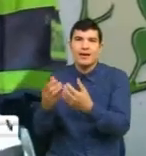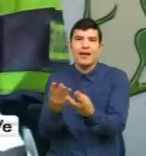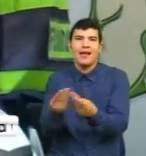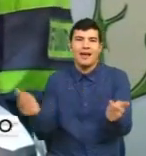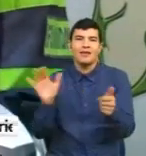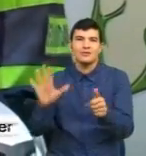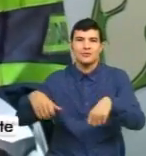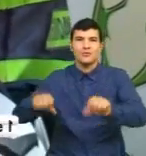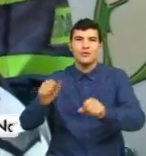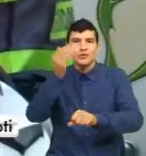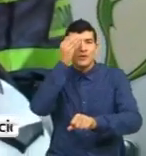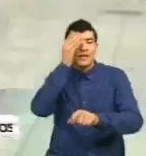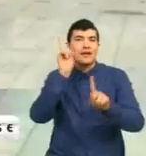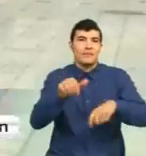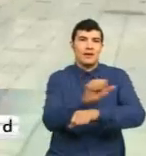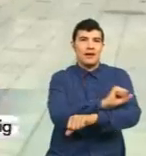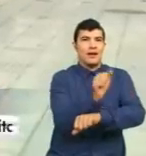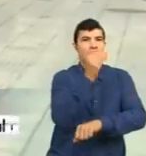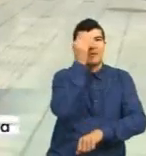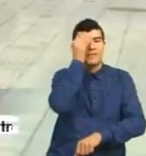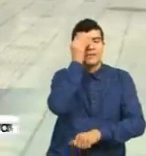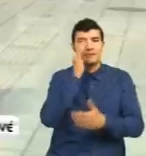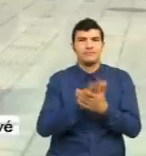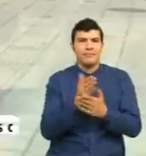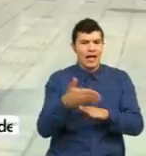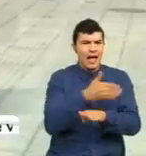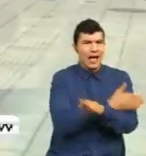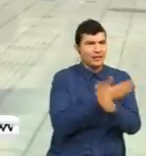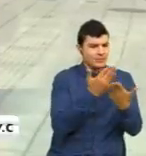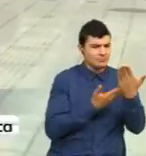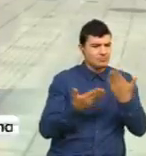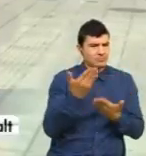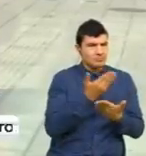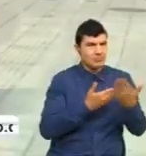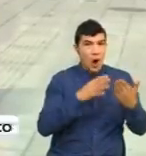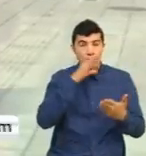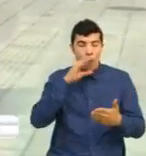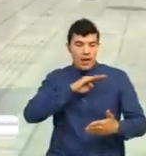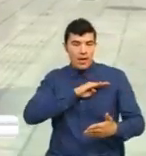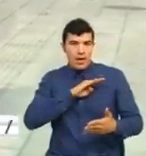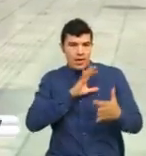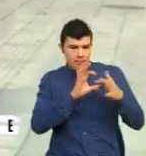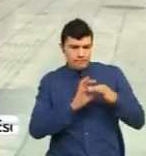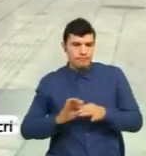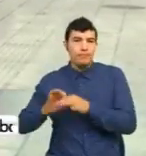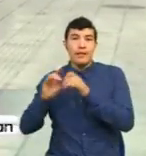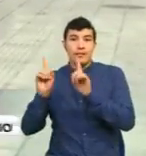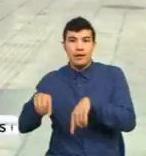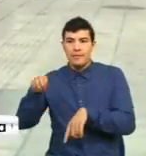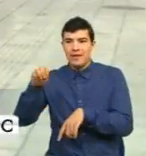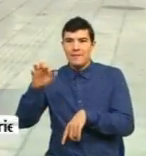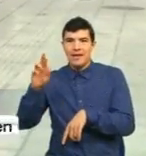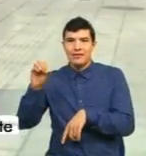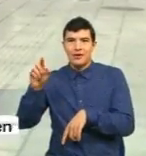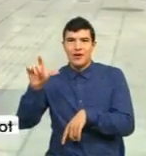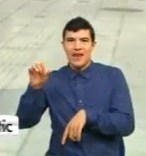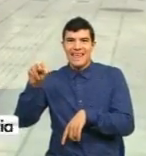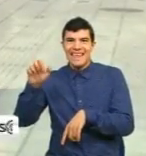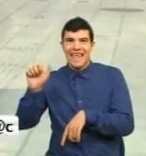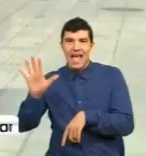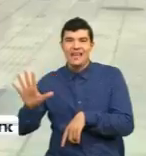mototaxismo y el carro pirata. Es un estudio que se está realizando con el señor alcalde, conjuntamente también con Metrolínea, para lograr